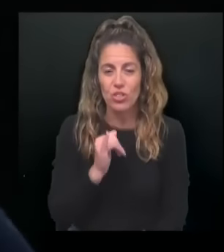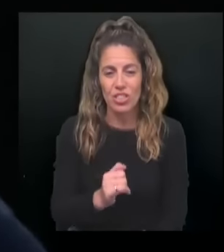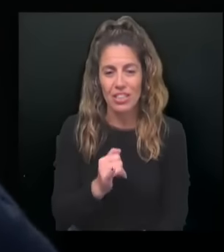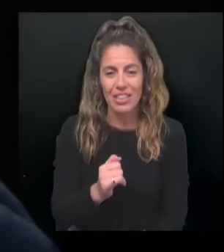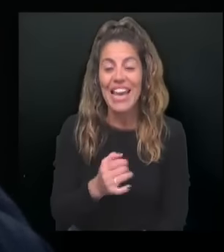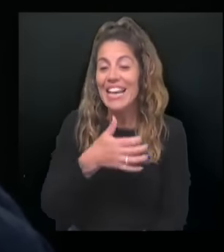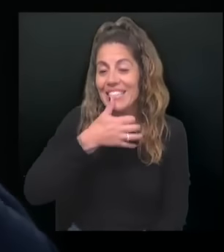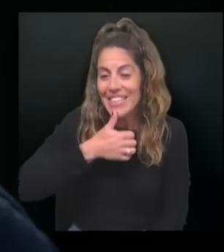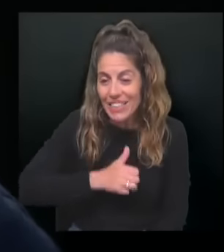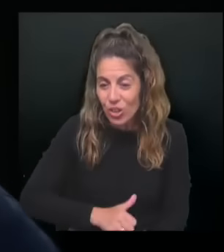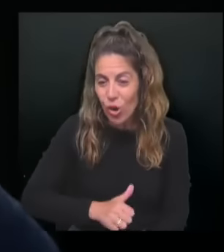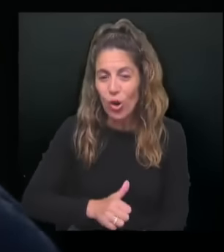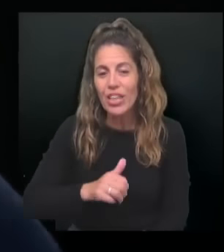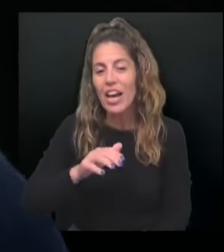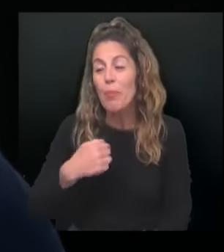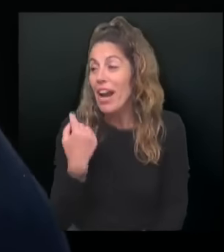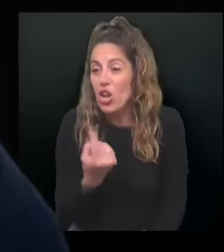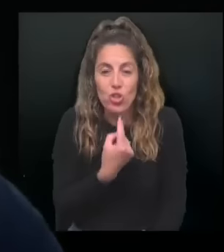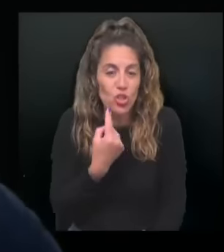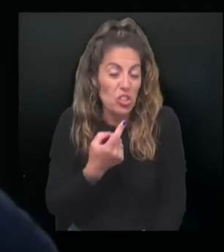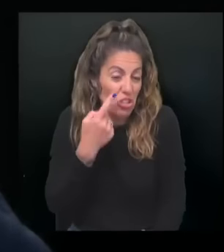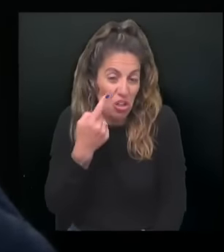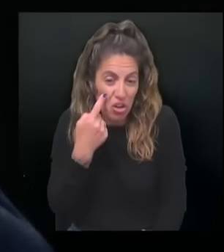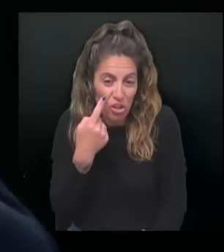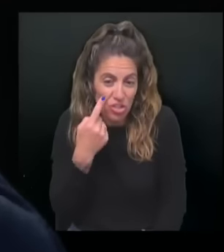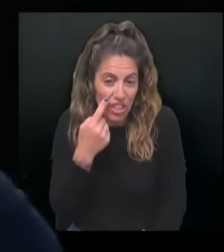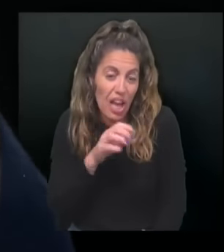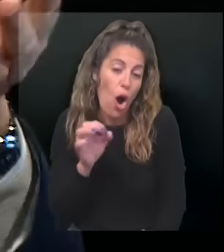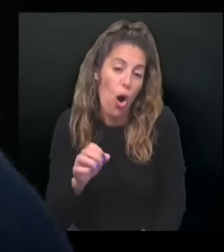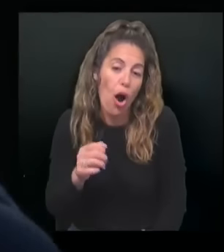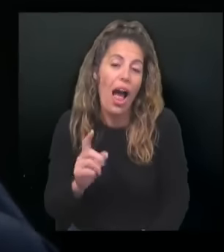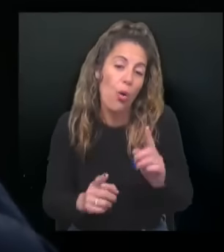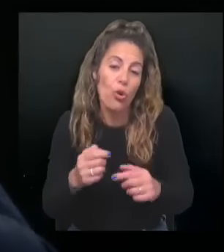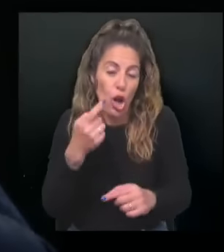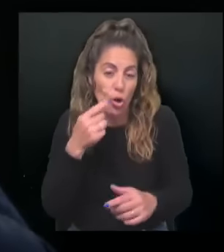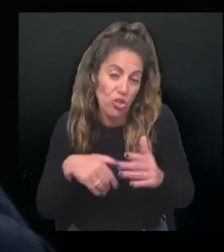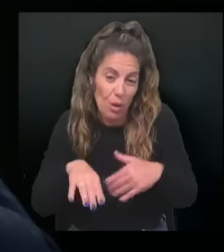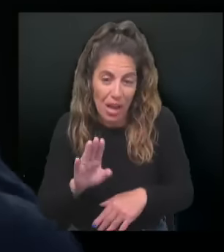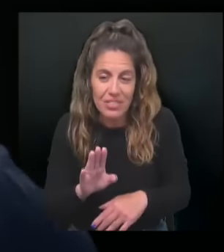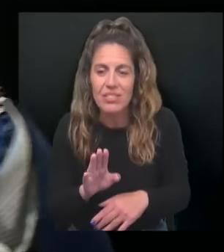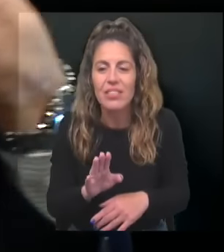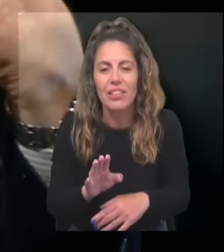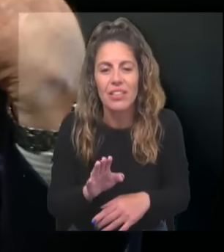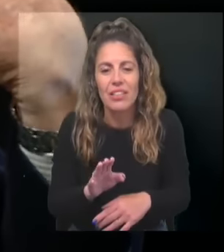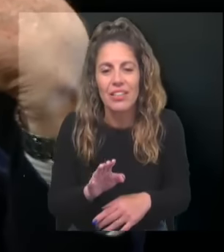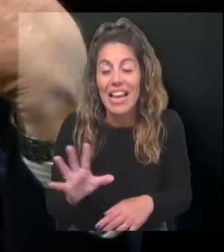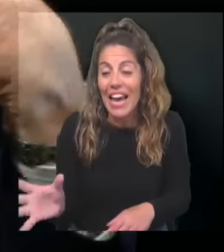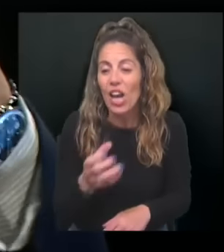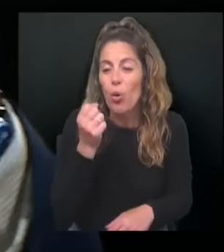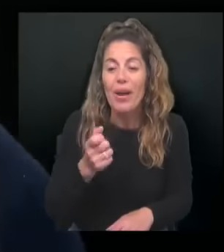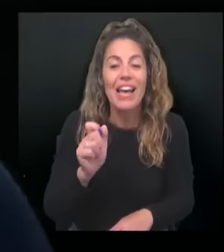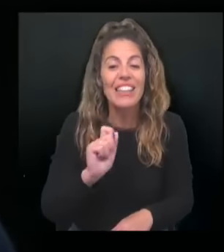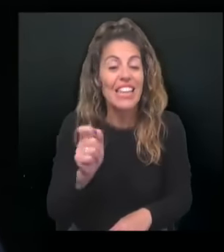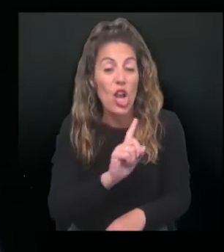esas historias que de repente para nosotros son tan conocidas, o para unos más que otros, la recuperen quienes